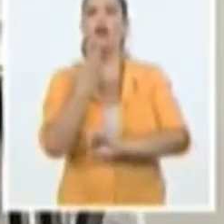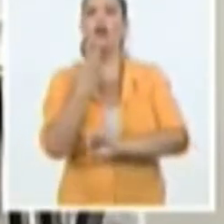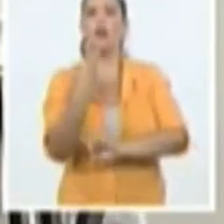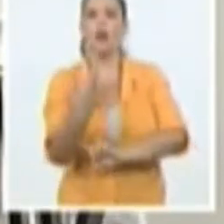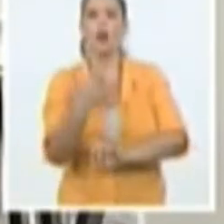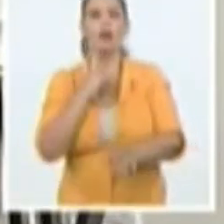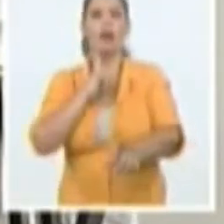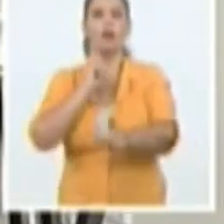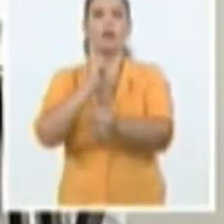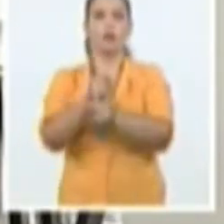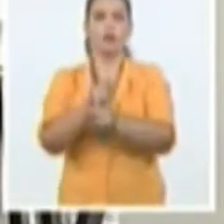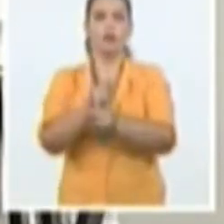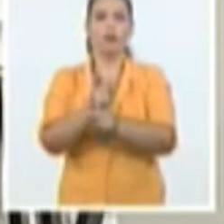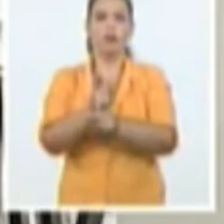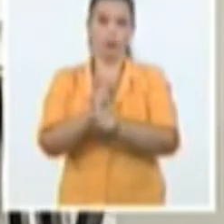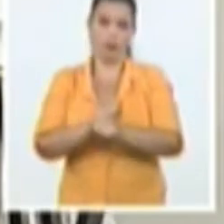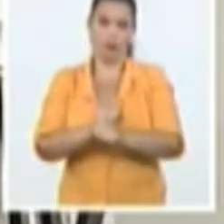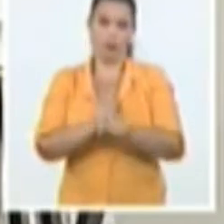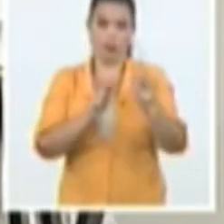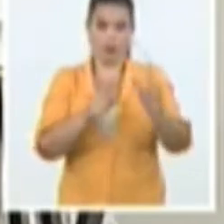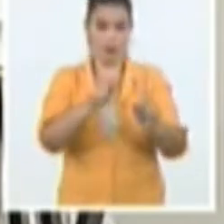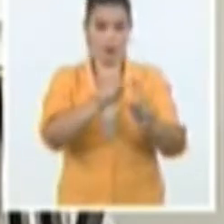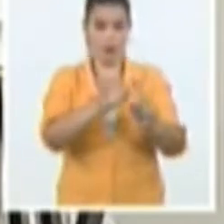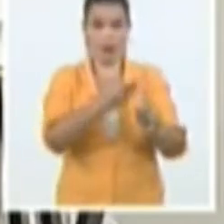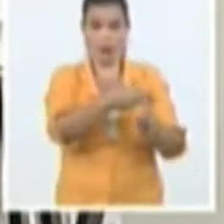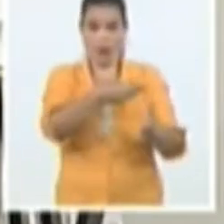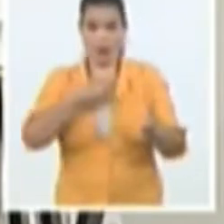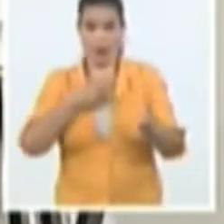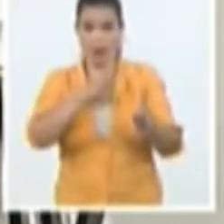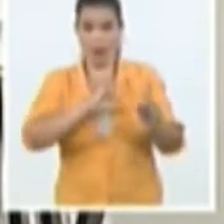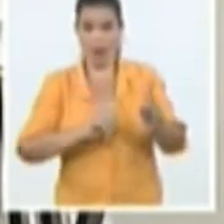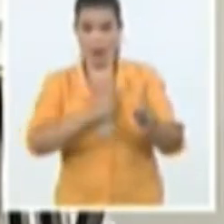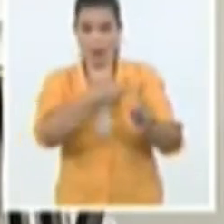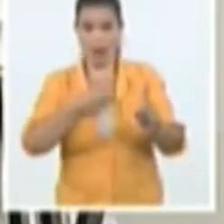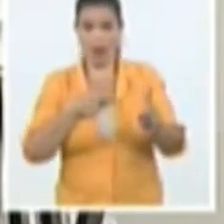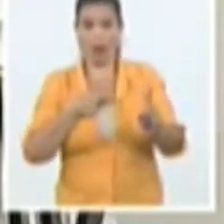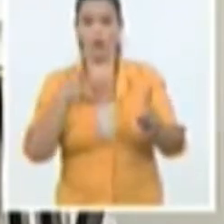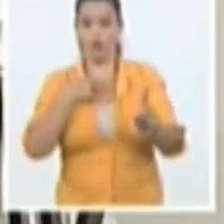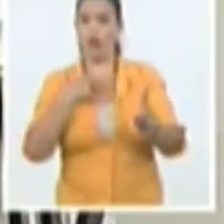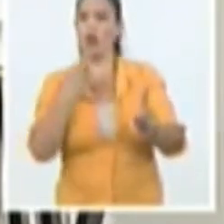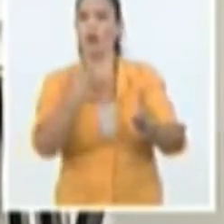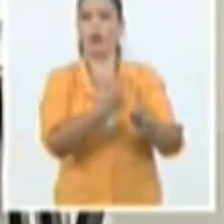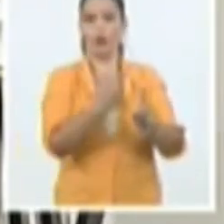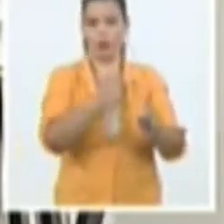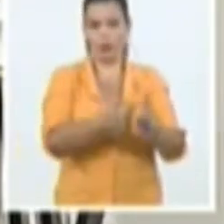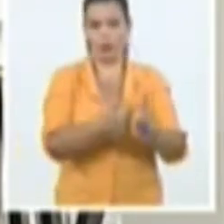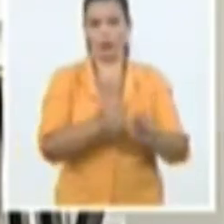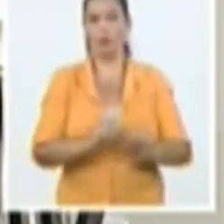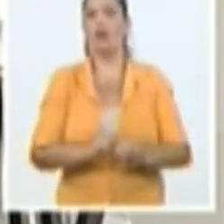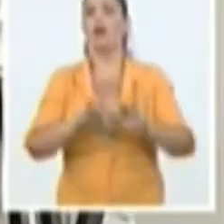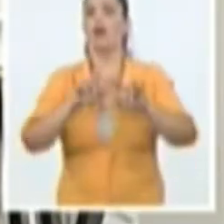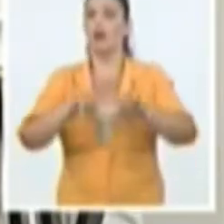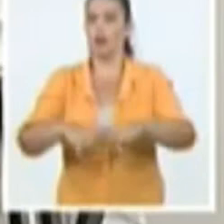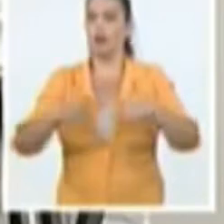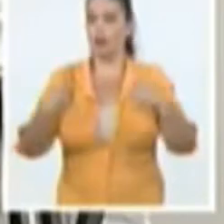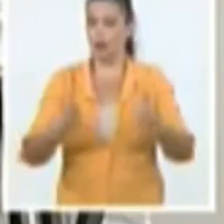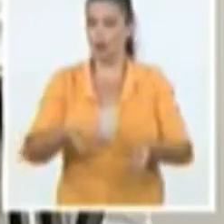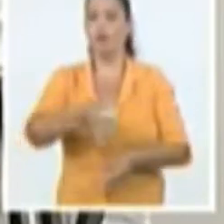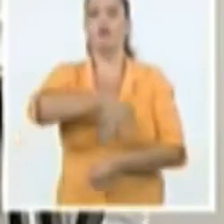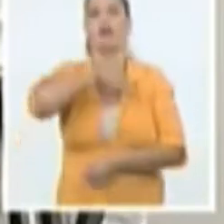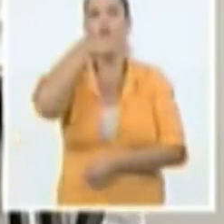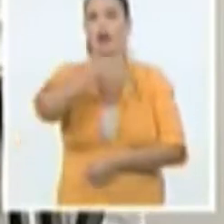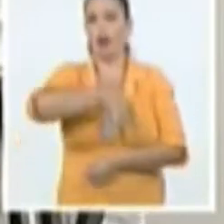remitentes. En esa ocasión se ofrecieron los argumentos precisos sobre el carácter ilícito de la